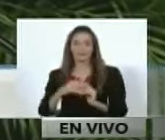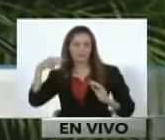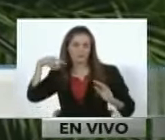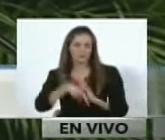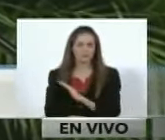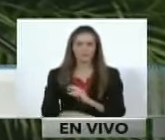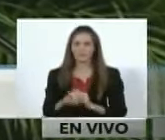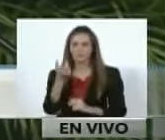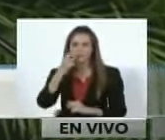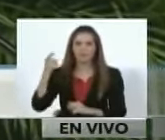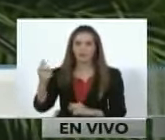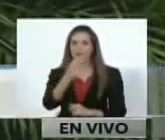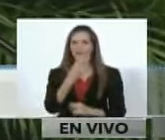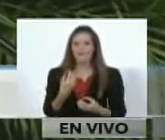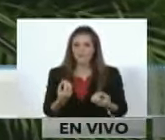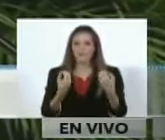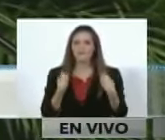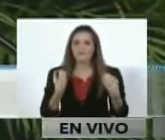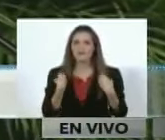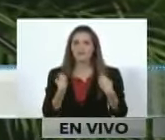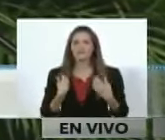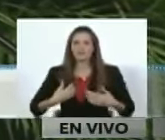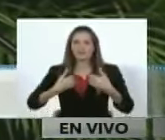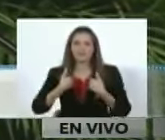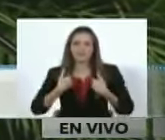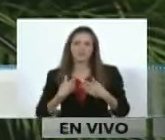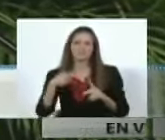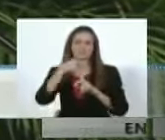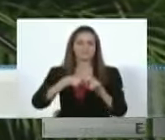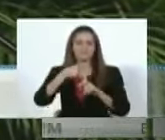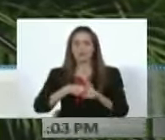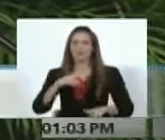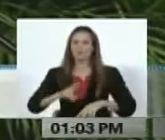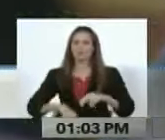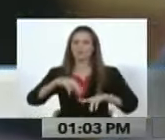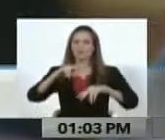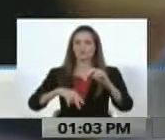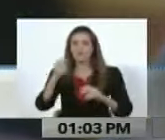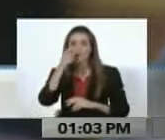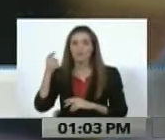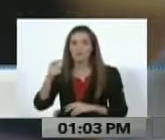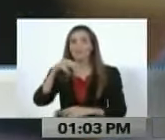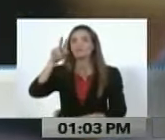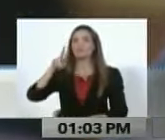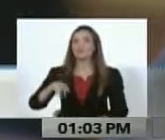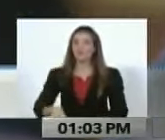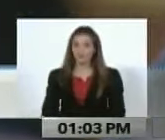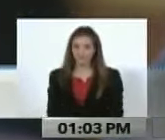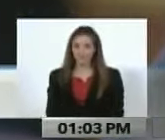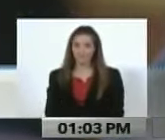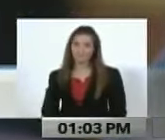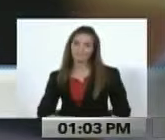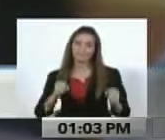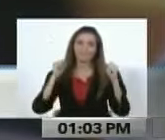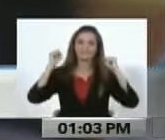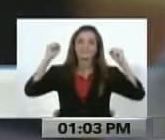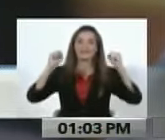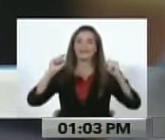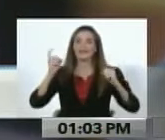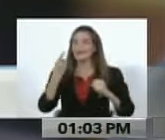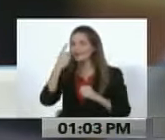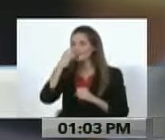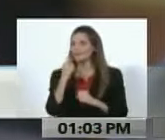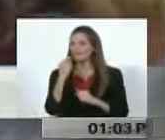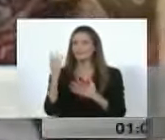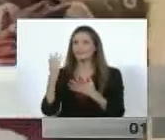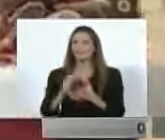del pueblo donde vive, sufre, lucha y construye un pueblo todos los días. ¡Que viva Gilberto Rodríguez